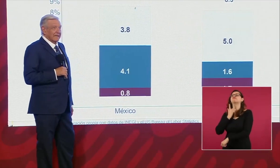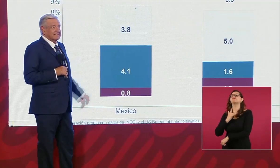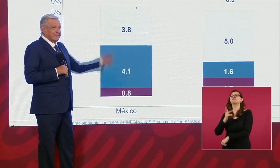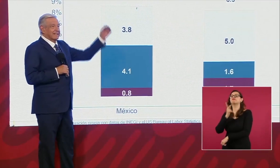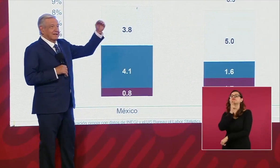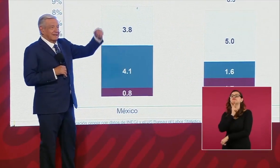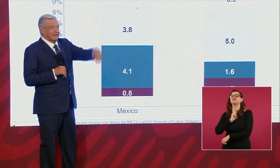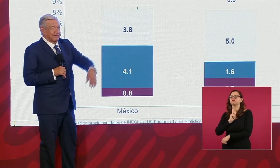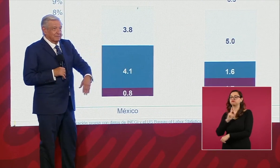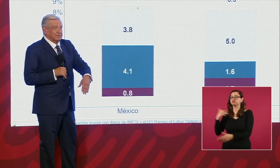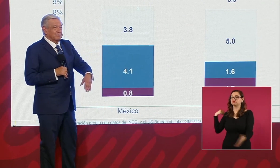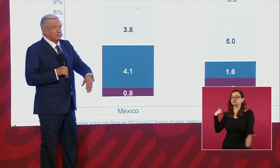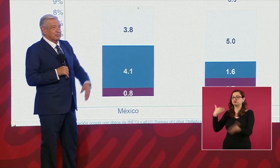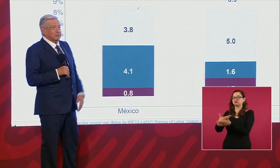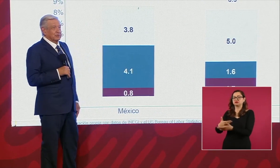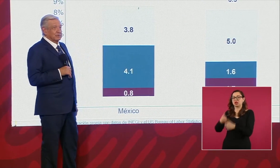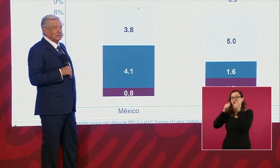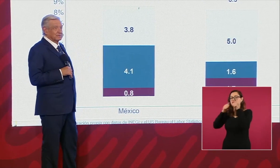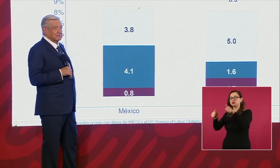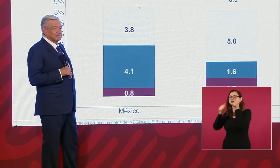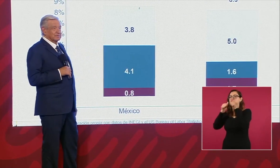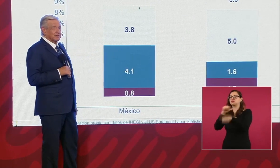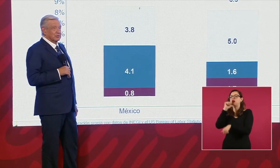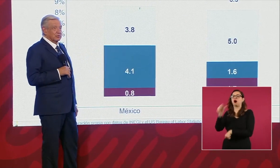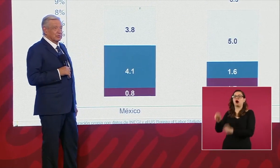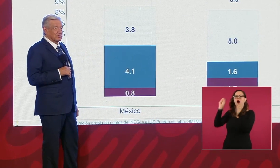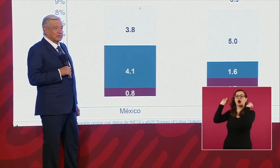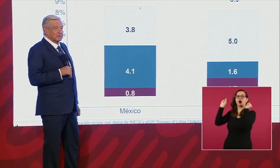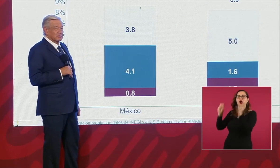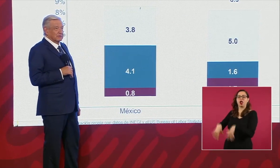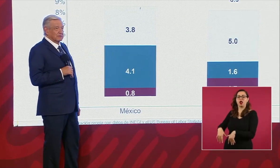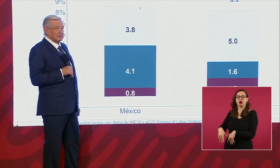una lengua más, una lengua de la que son ellos